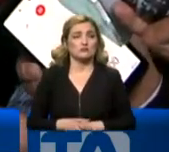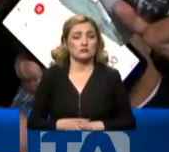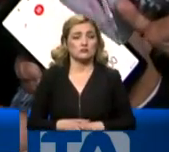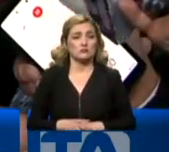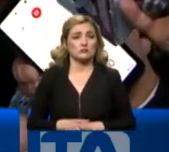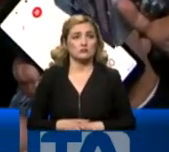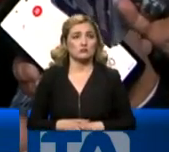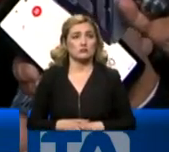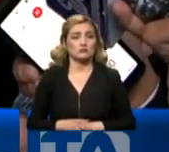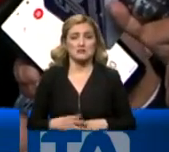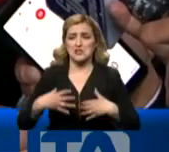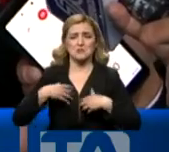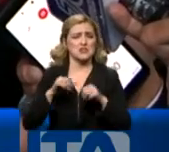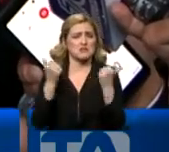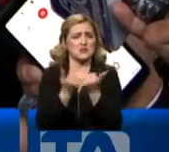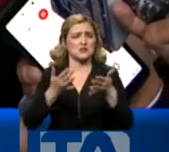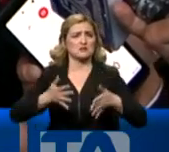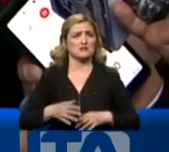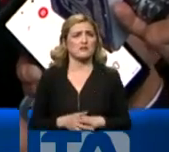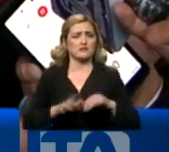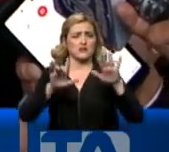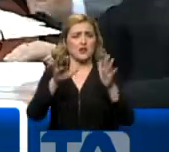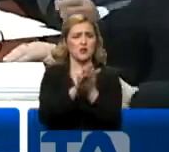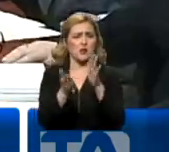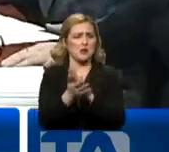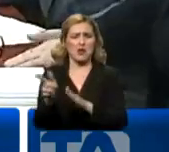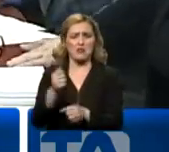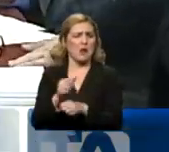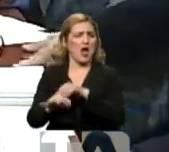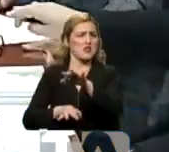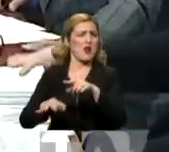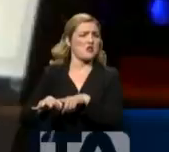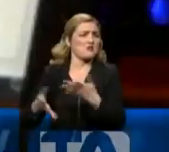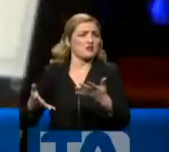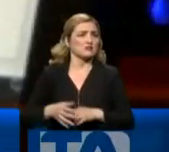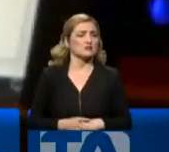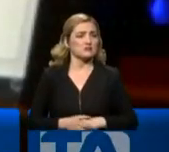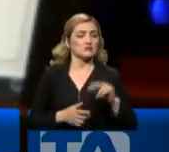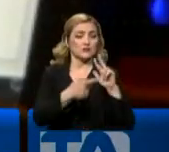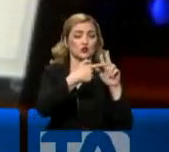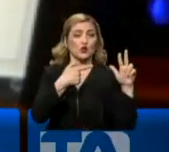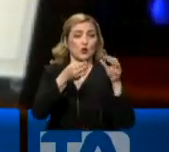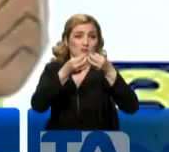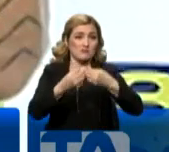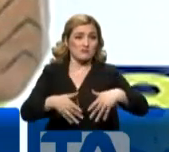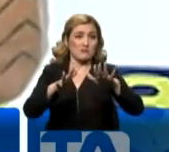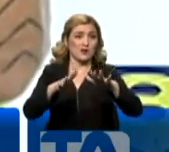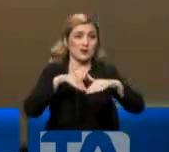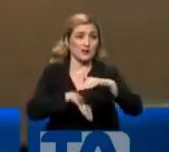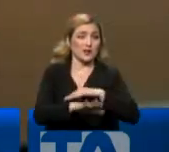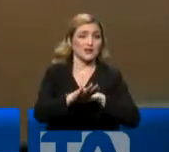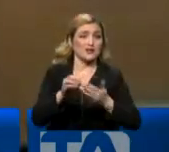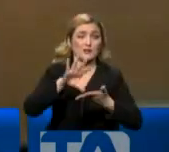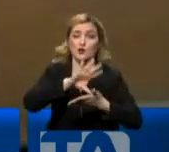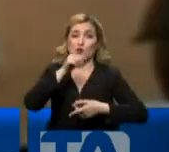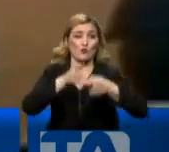su posición de asambleístas desde, me parece, el 7 de noviembre. Con esto, Rivadeneira, Buendía y Viteri perdieron inmunidad